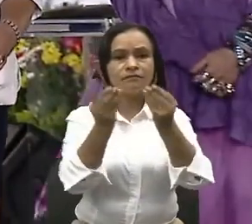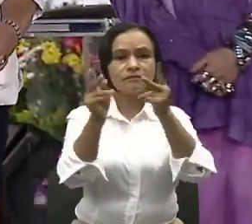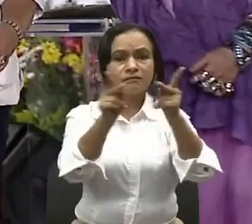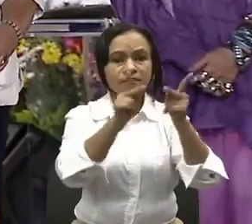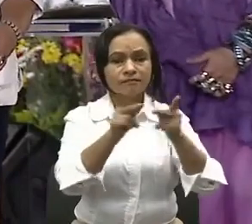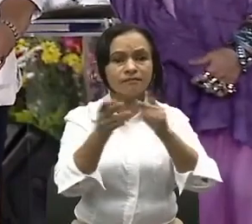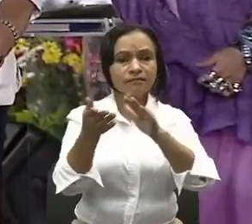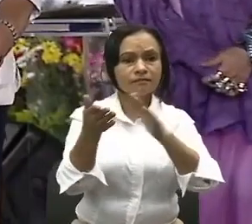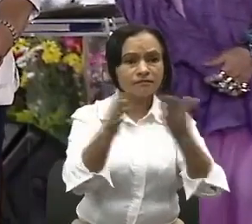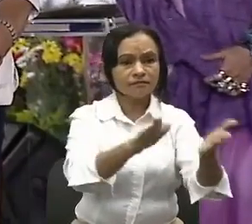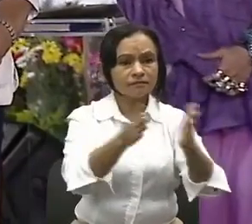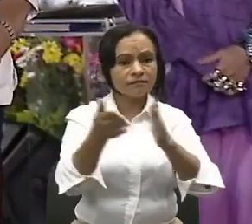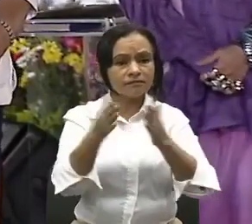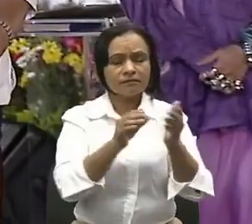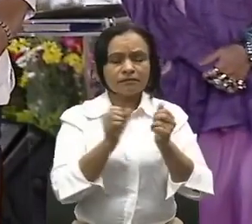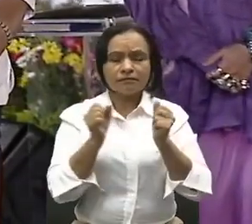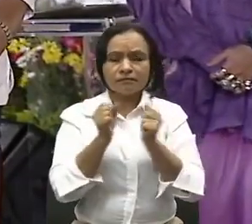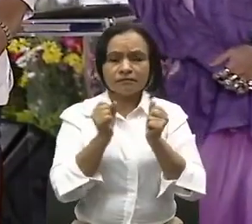frío, más para esta fecha,